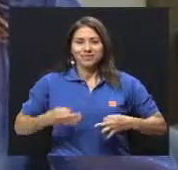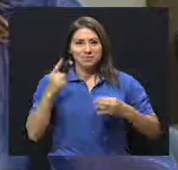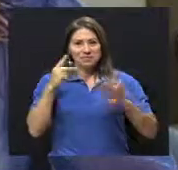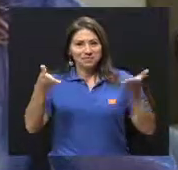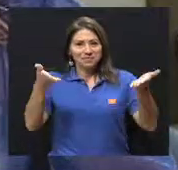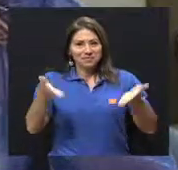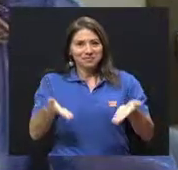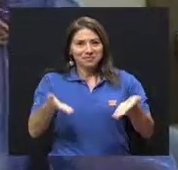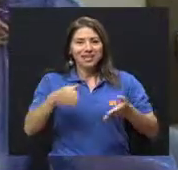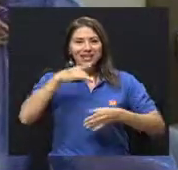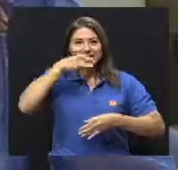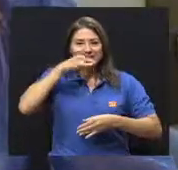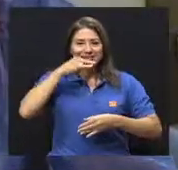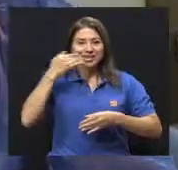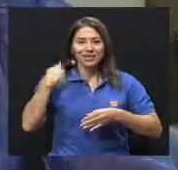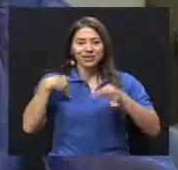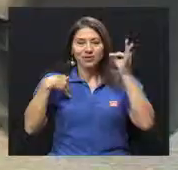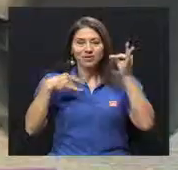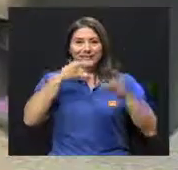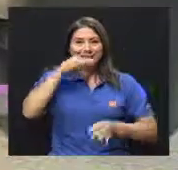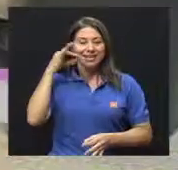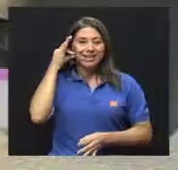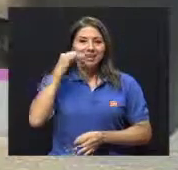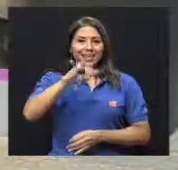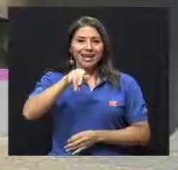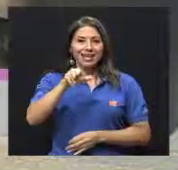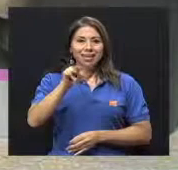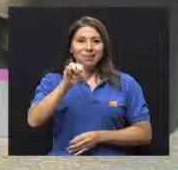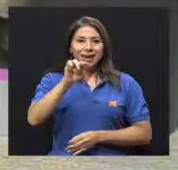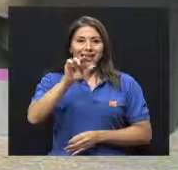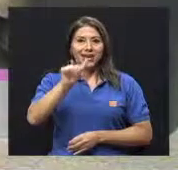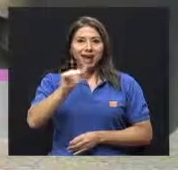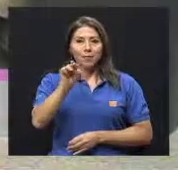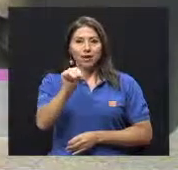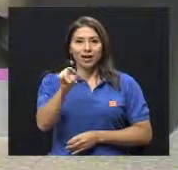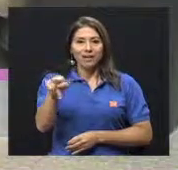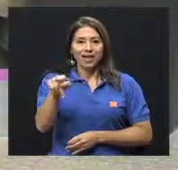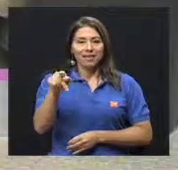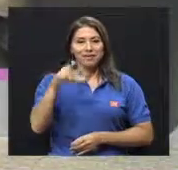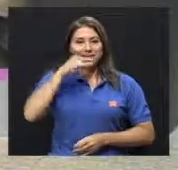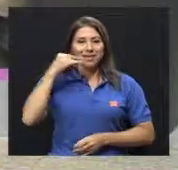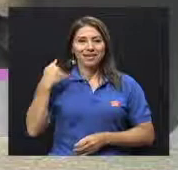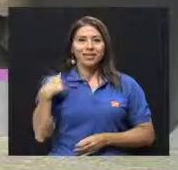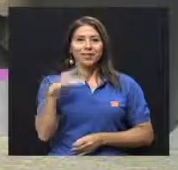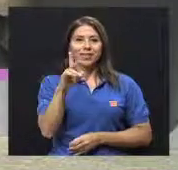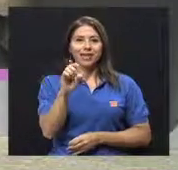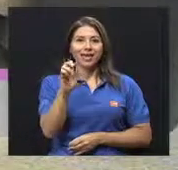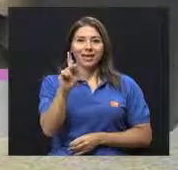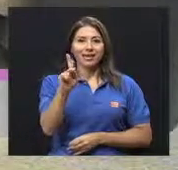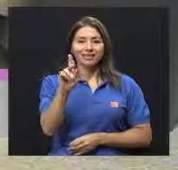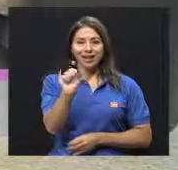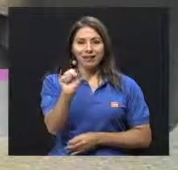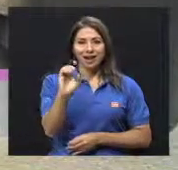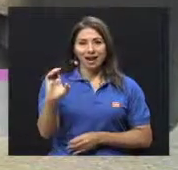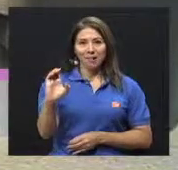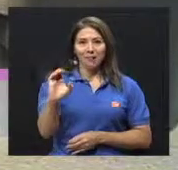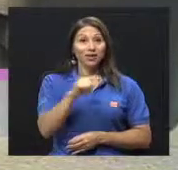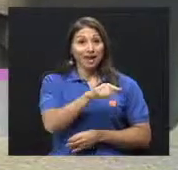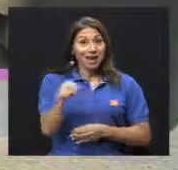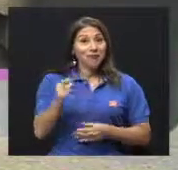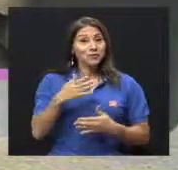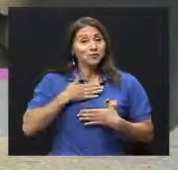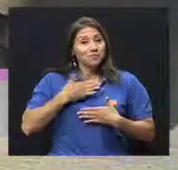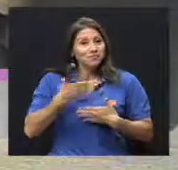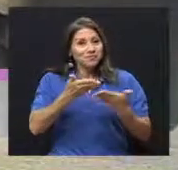ello entonces contamos con la presencia de los niños. Se trata de la niña Jimena Morera Prada y del niño Derek Sandoval Campos. Ellos muy gentilmente